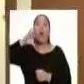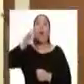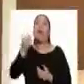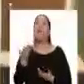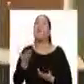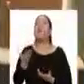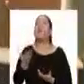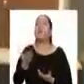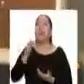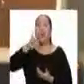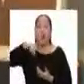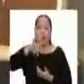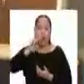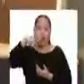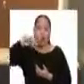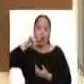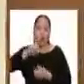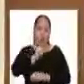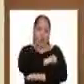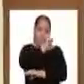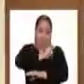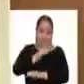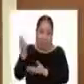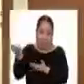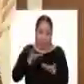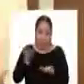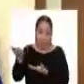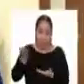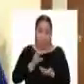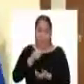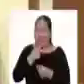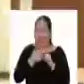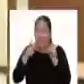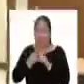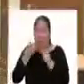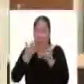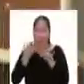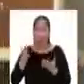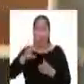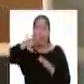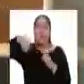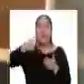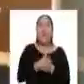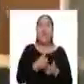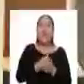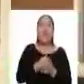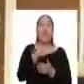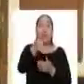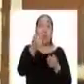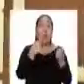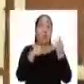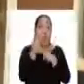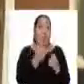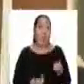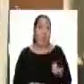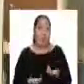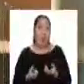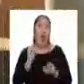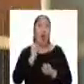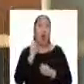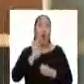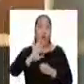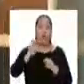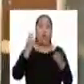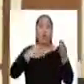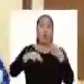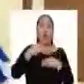es Junín, que está en la sierra. Y estos productos y otros más llegan a la bodega de tu barrio o al mercado de tu distrito gracias a las